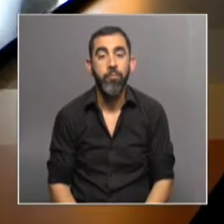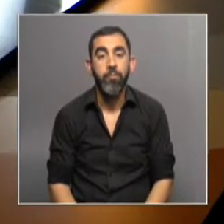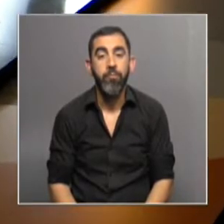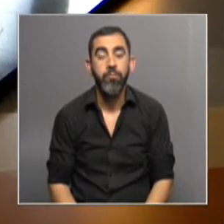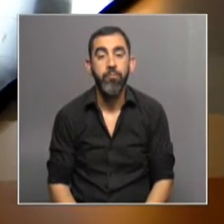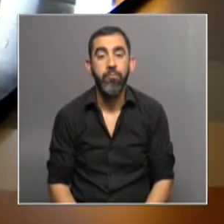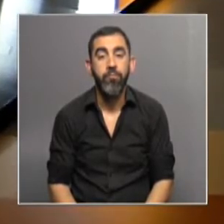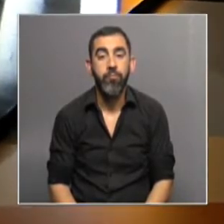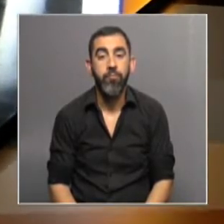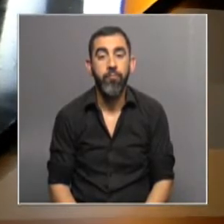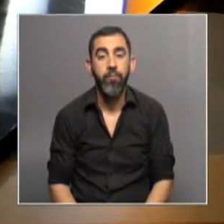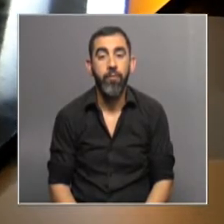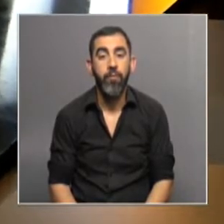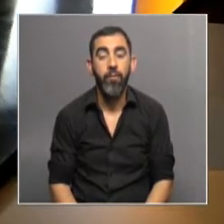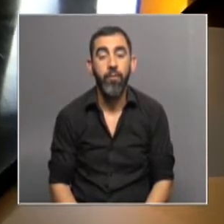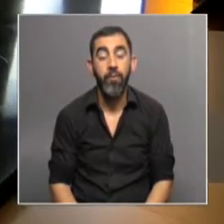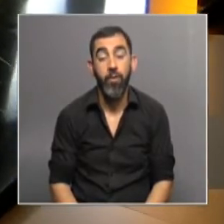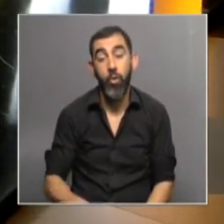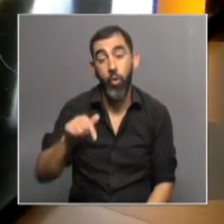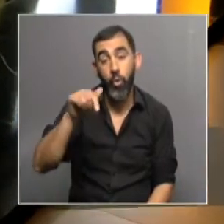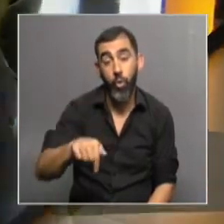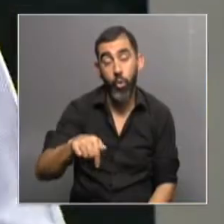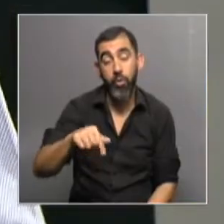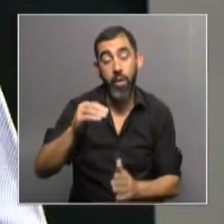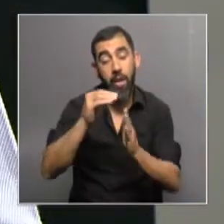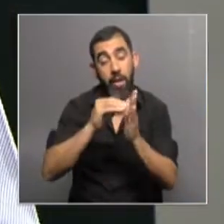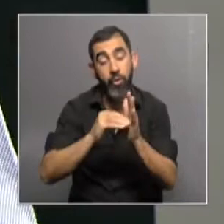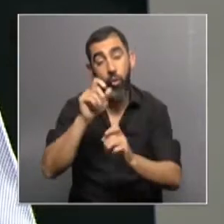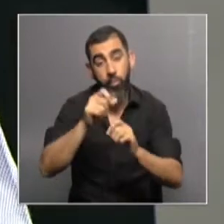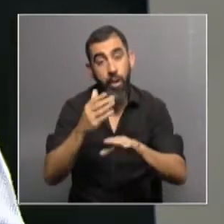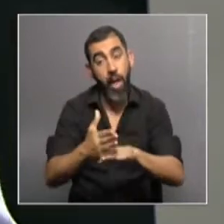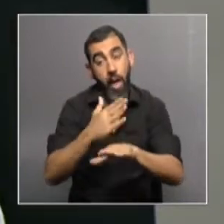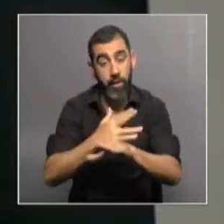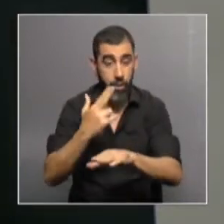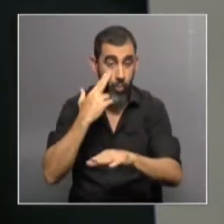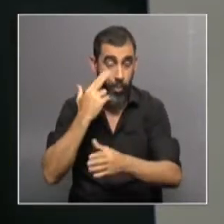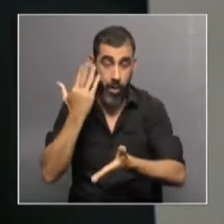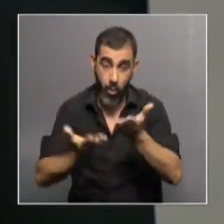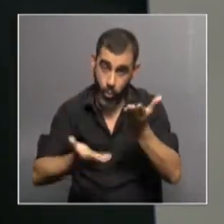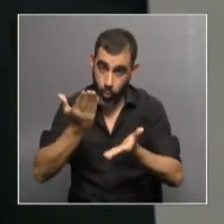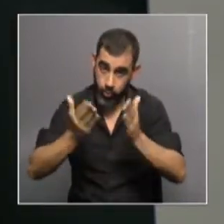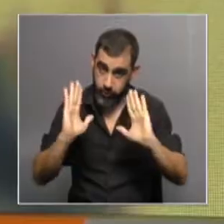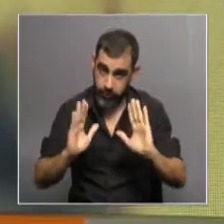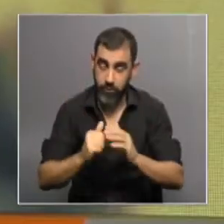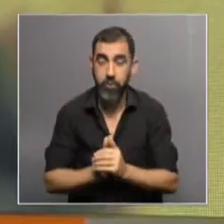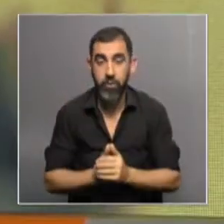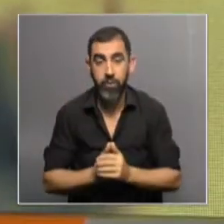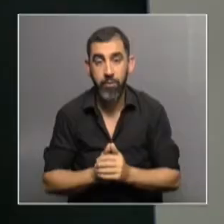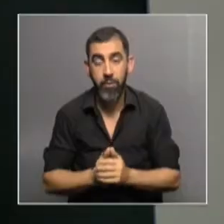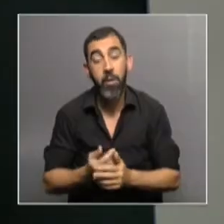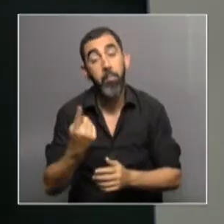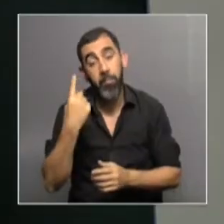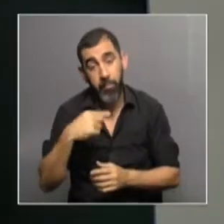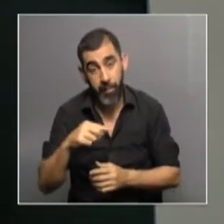no pude evitar pensar Alexandra que hoy es un registro de personas con antecedentes de personas procesadas con o sin prisión pero